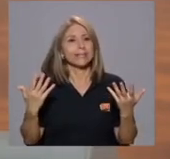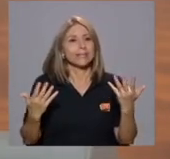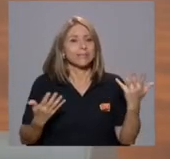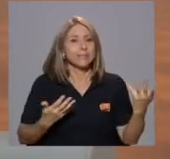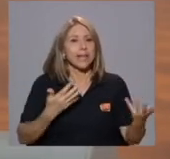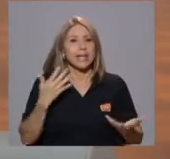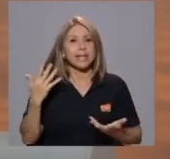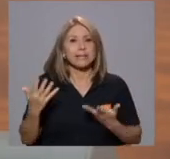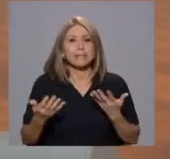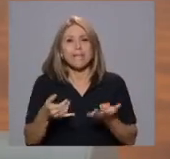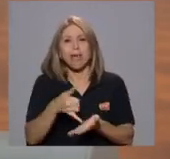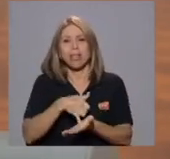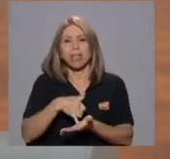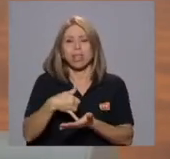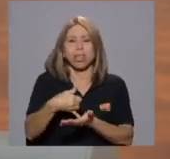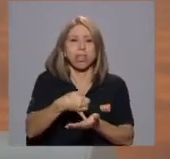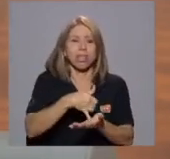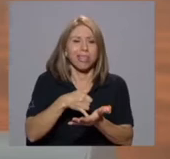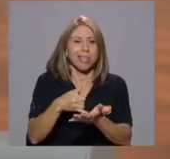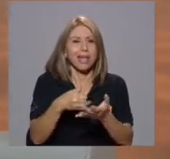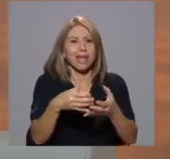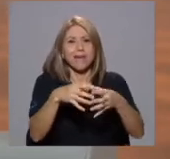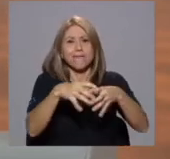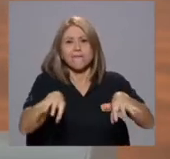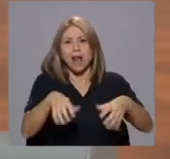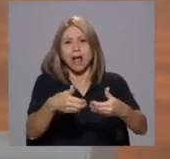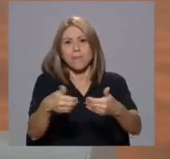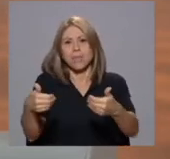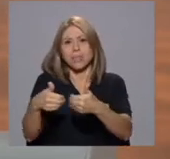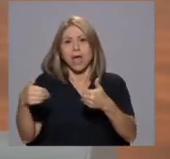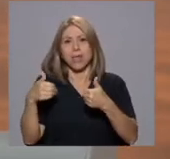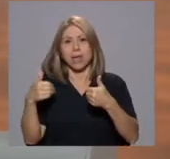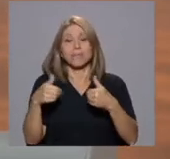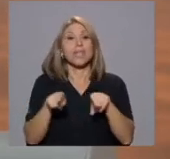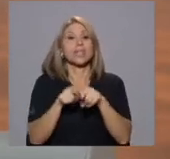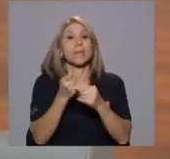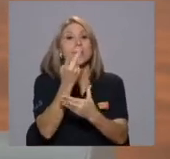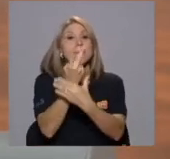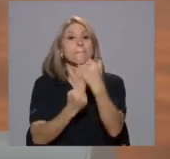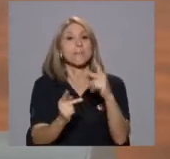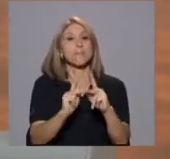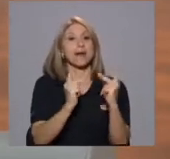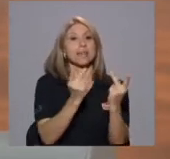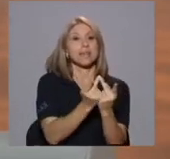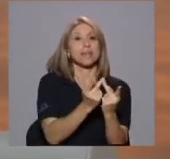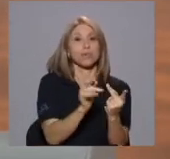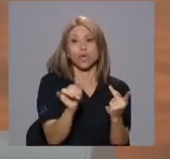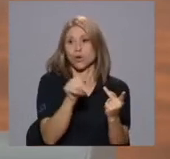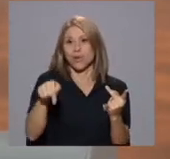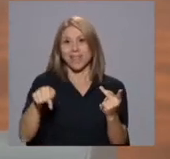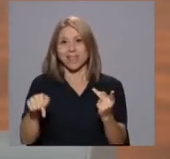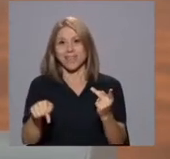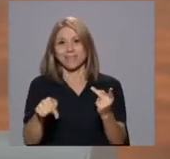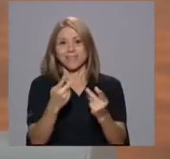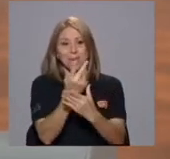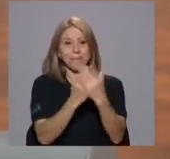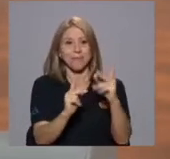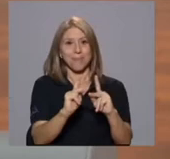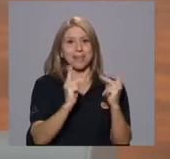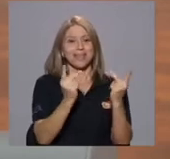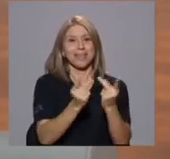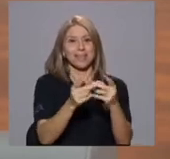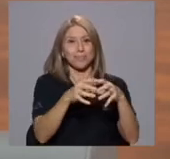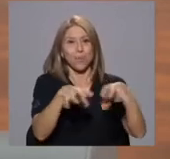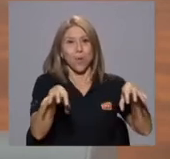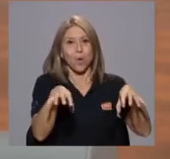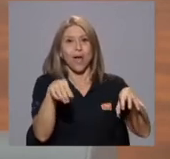digamos, desestabilizada, fragmentada, y el bipartidismo, como aquí, fue uno de los primeros países en el cual